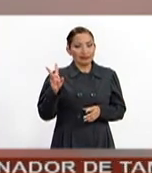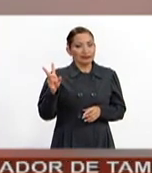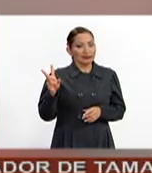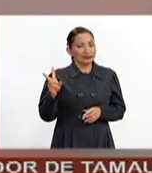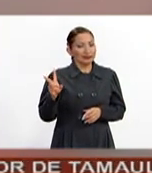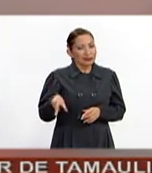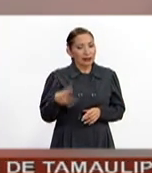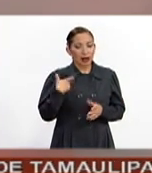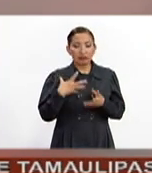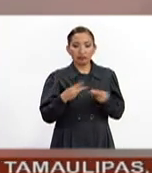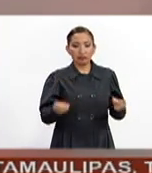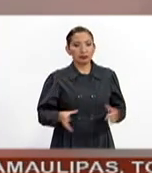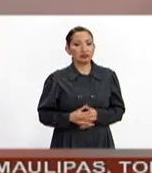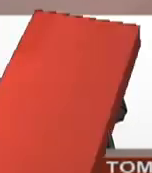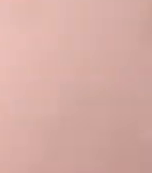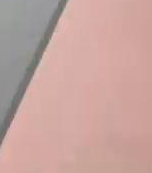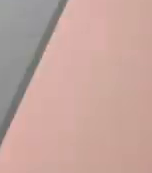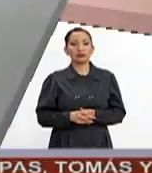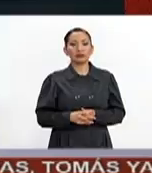prácticamente de extinción.